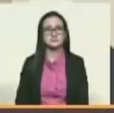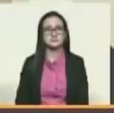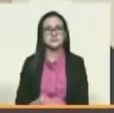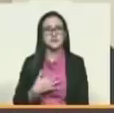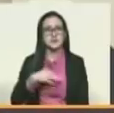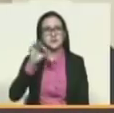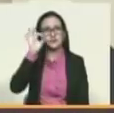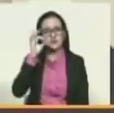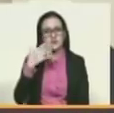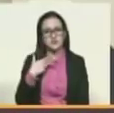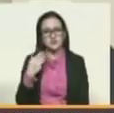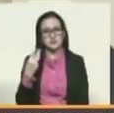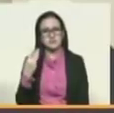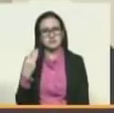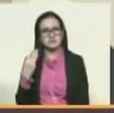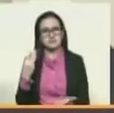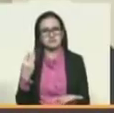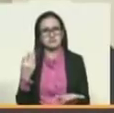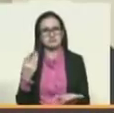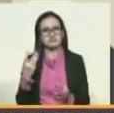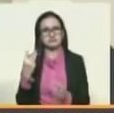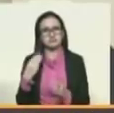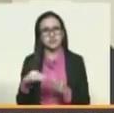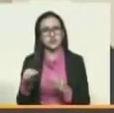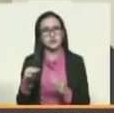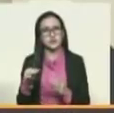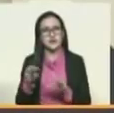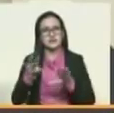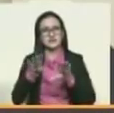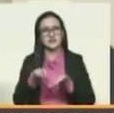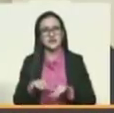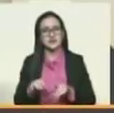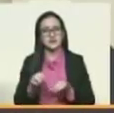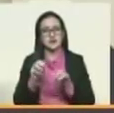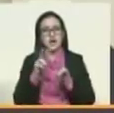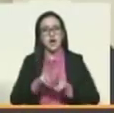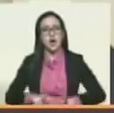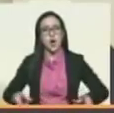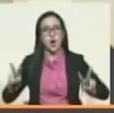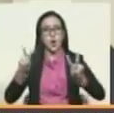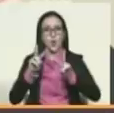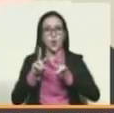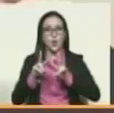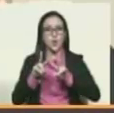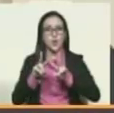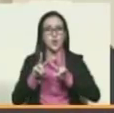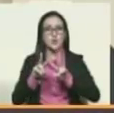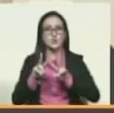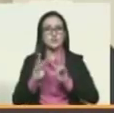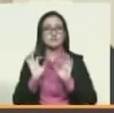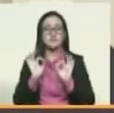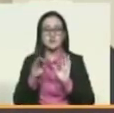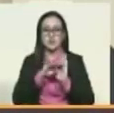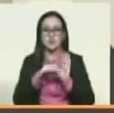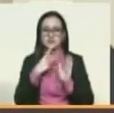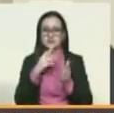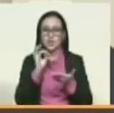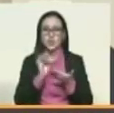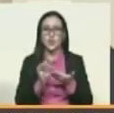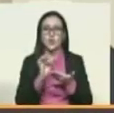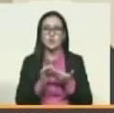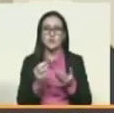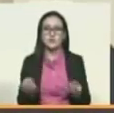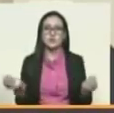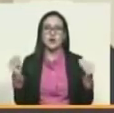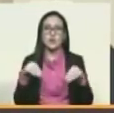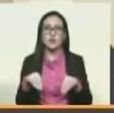nosotros hemos enviado, como dije, a la Secretaría de Naciones Unidas, tal como lo establece el documento, de acuerdo